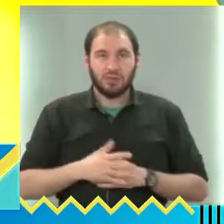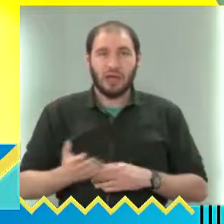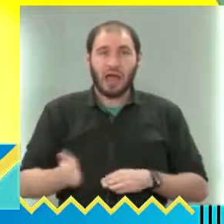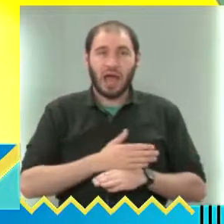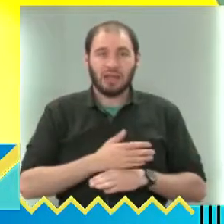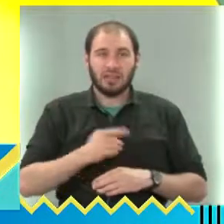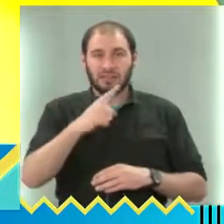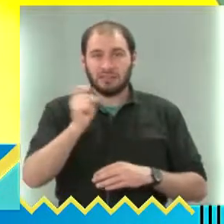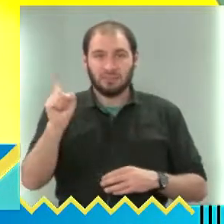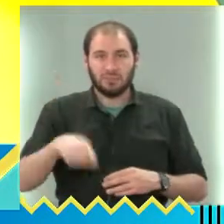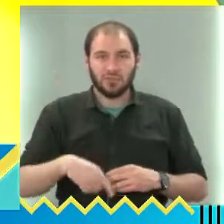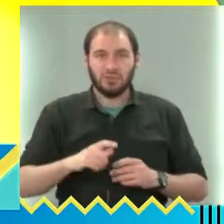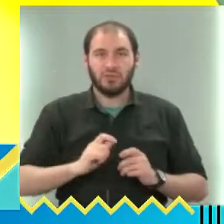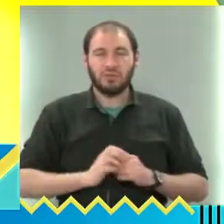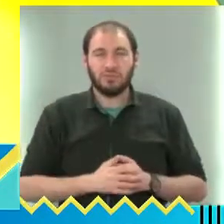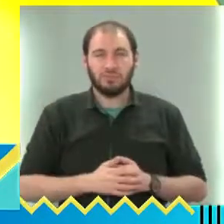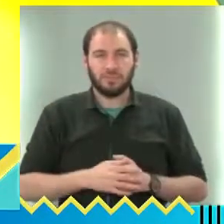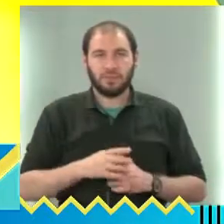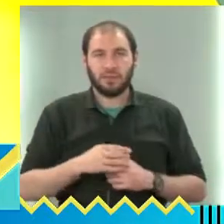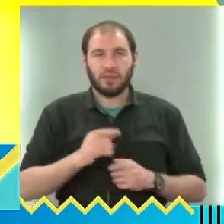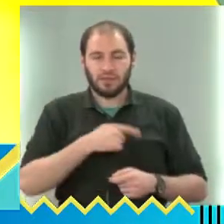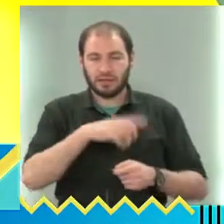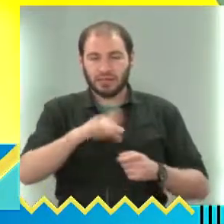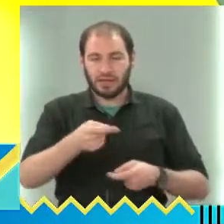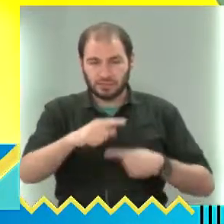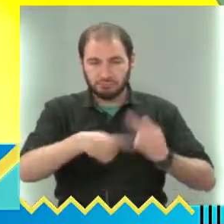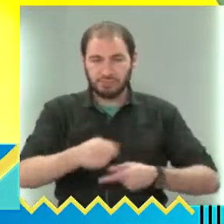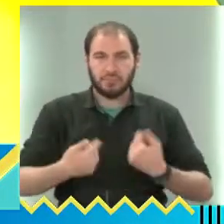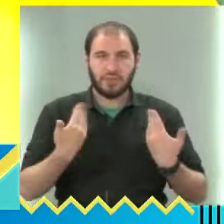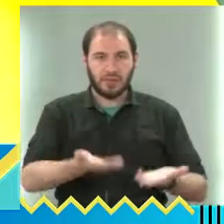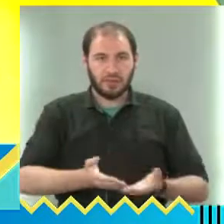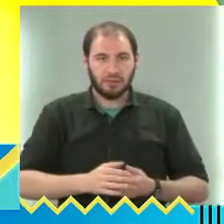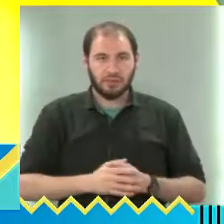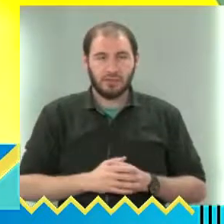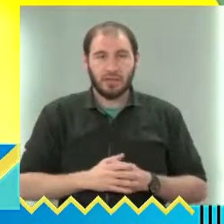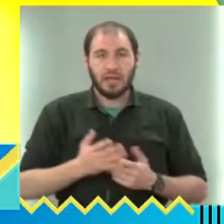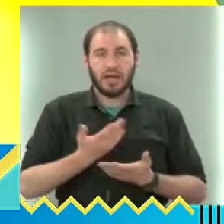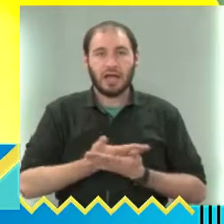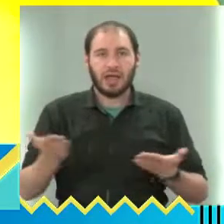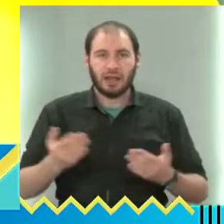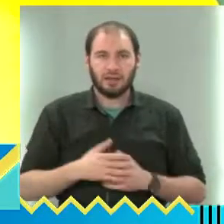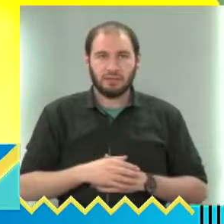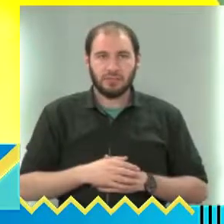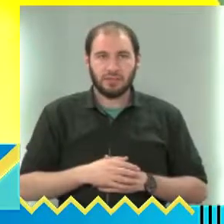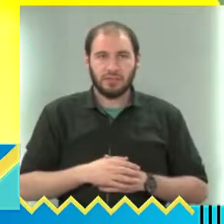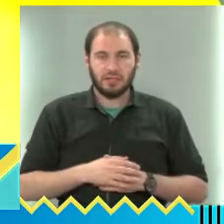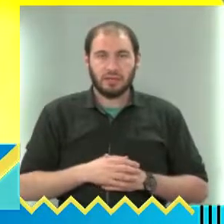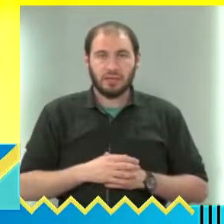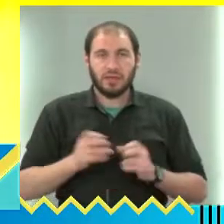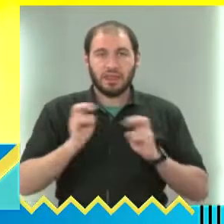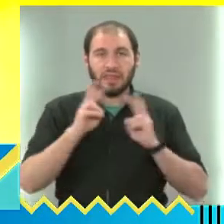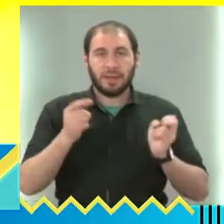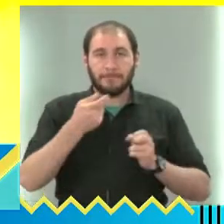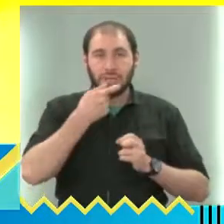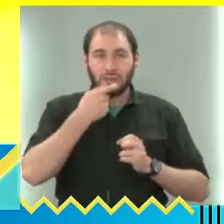cuando era el 100% de donantes de reposición, nosotros veíamos generalmente con el tema de